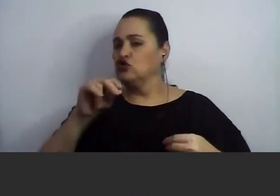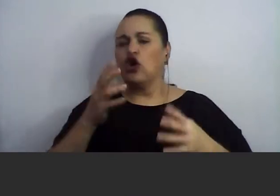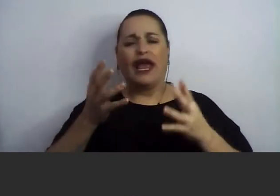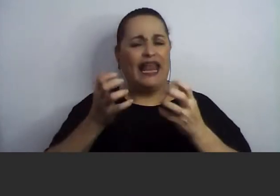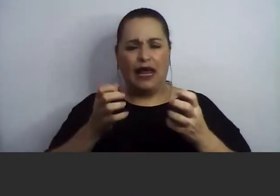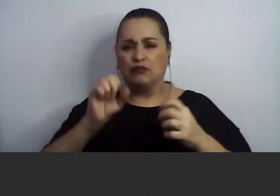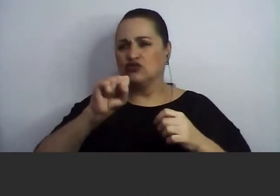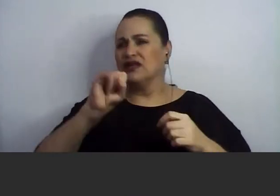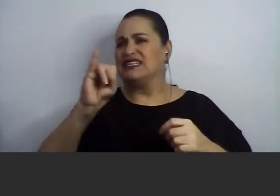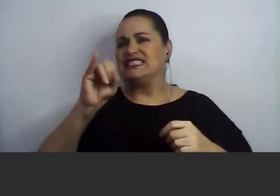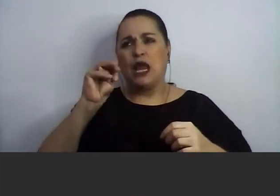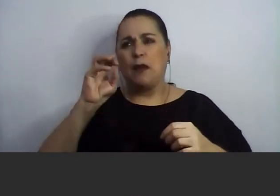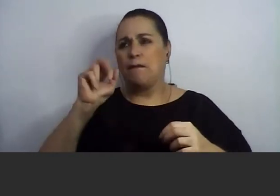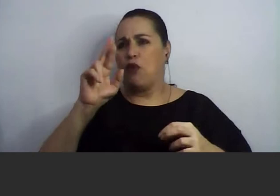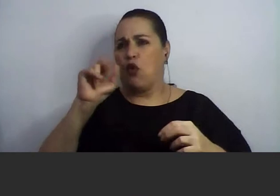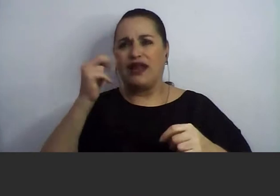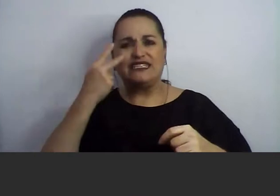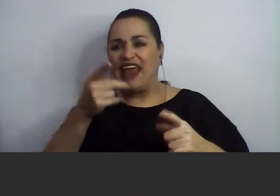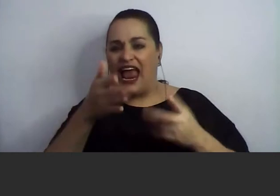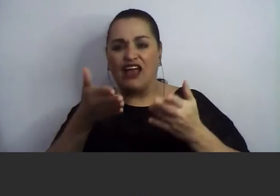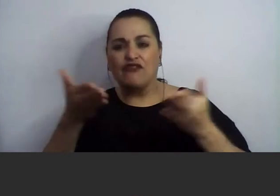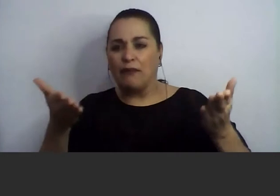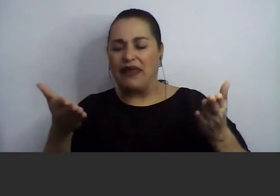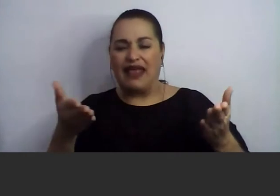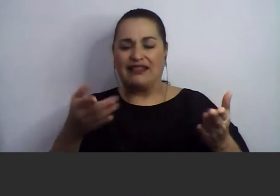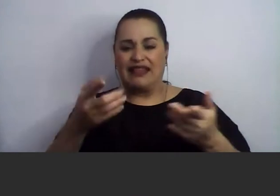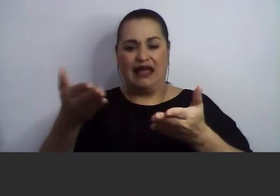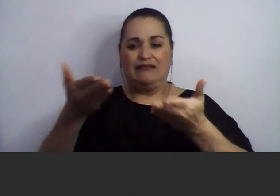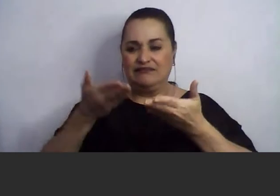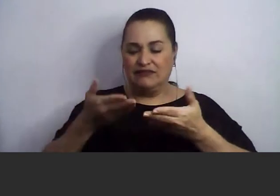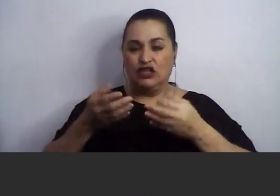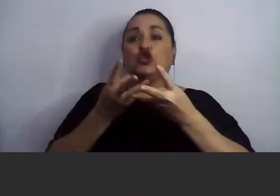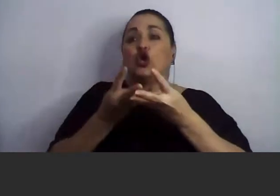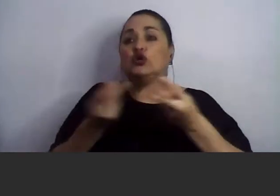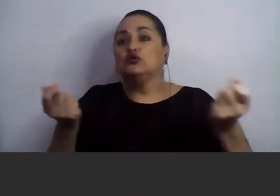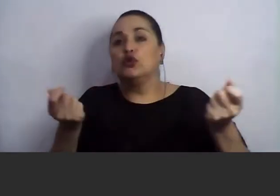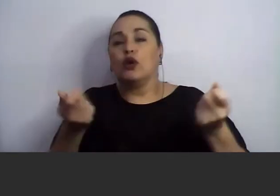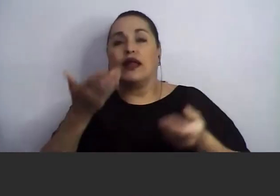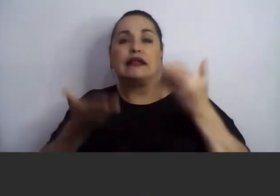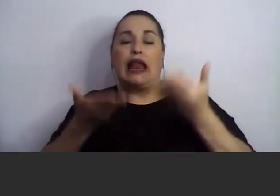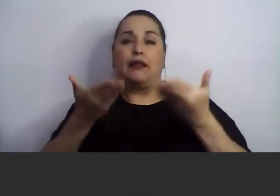CIMORE se vea como una herramienta que va a venir definitivamente a solucionar tal vez